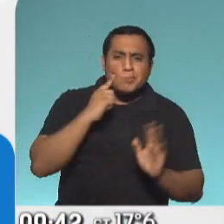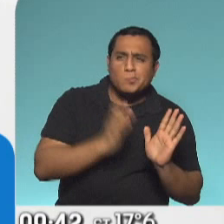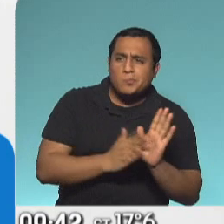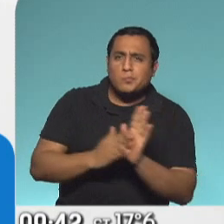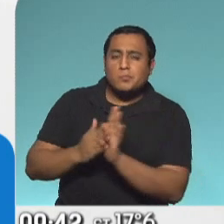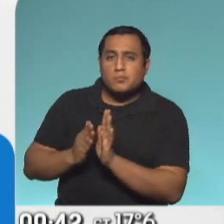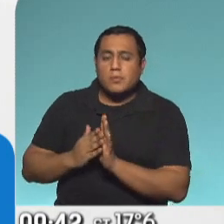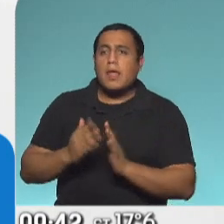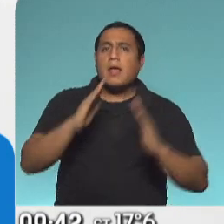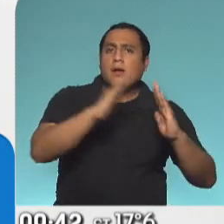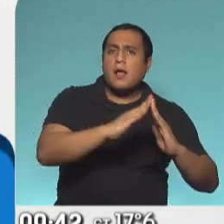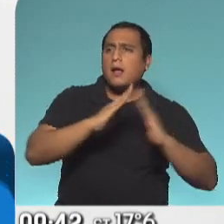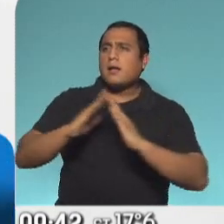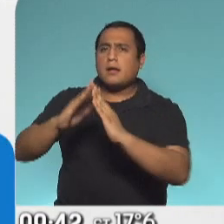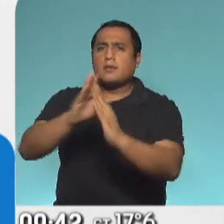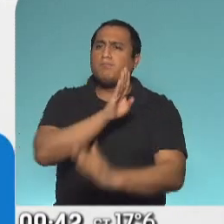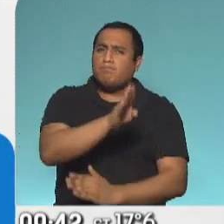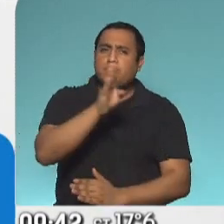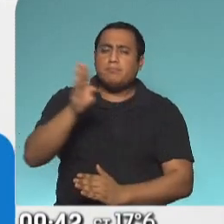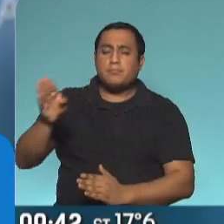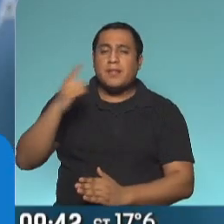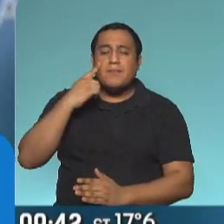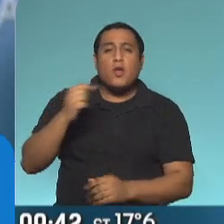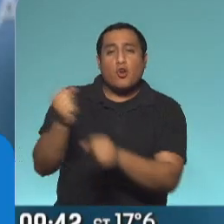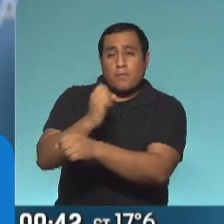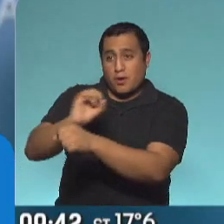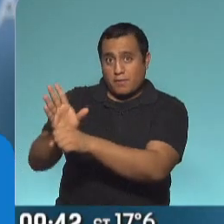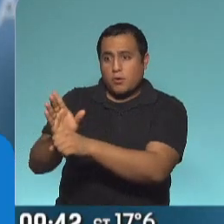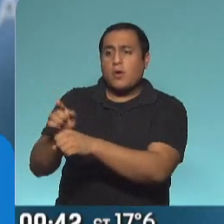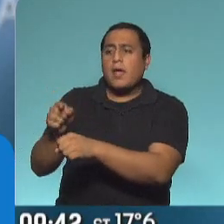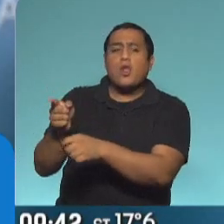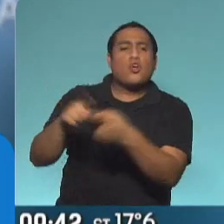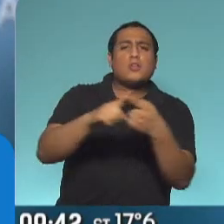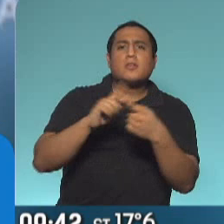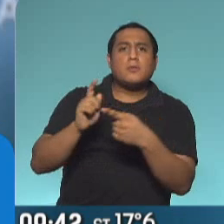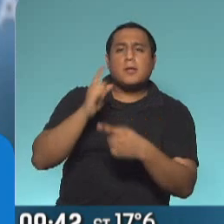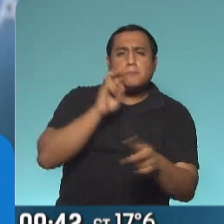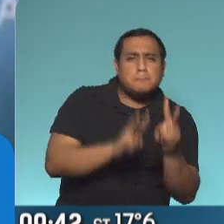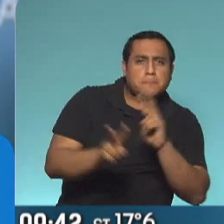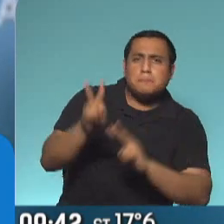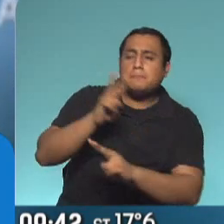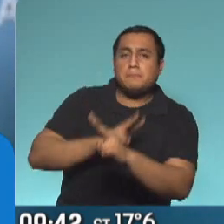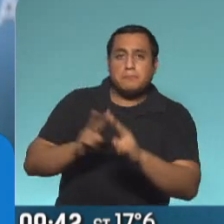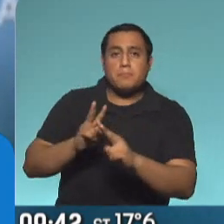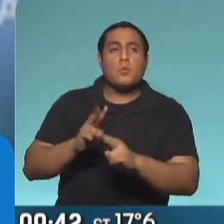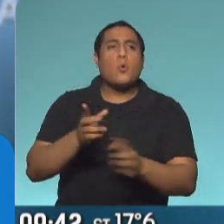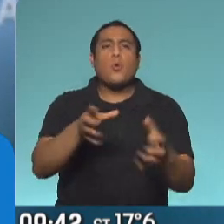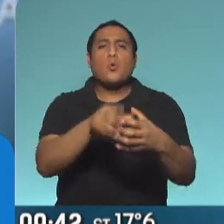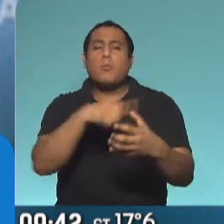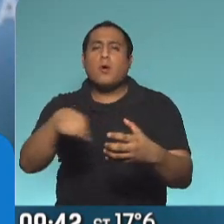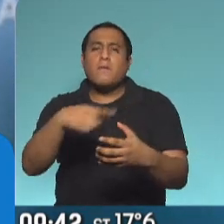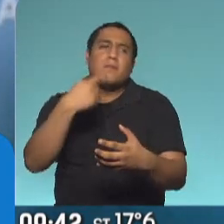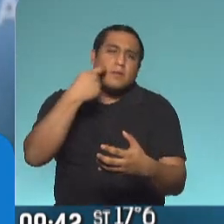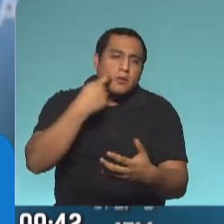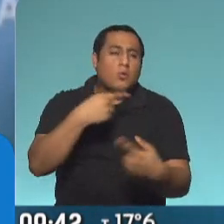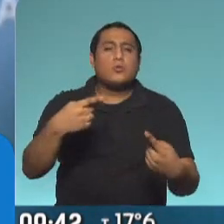cuidar casa por casa a los contactos estrechos de los casos confirmados y buscar a las personas que constituyen grupos de riesgo para